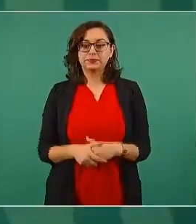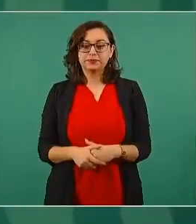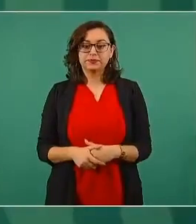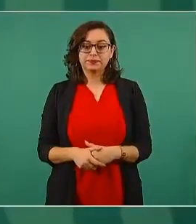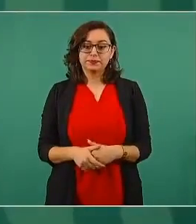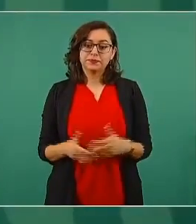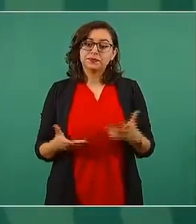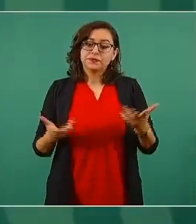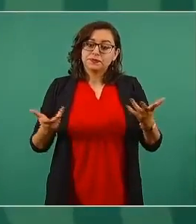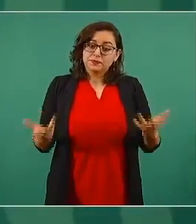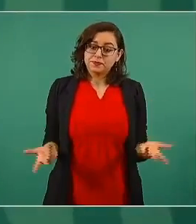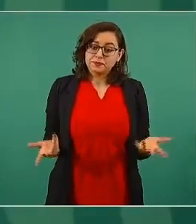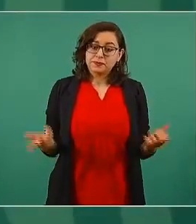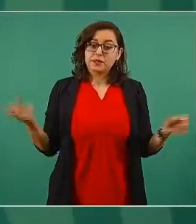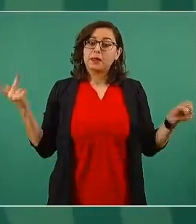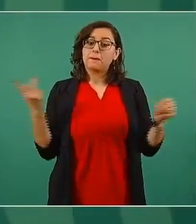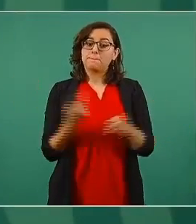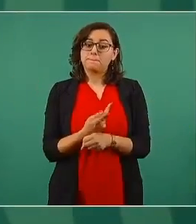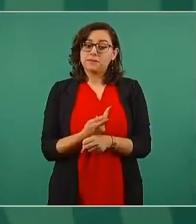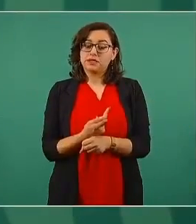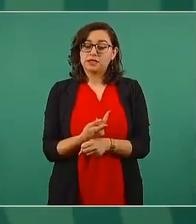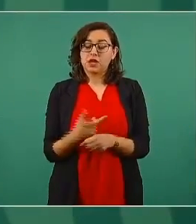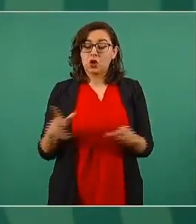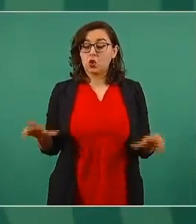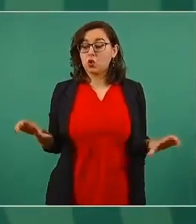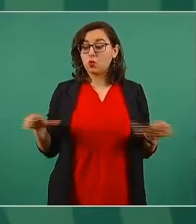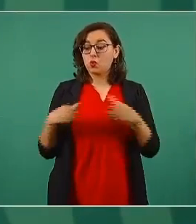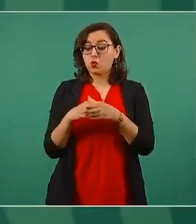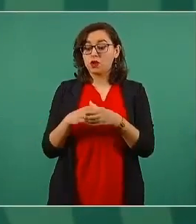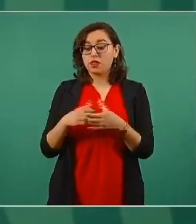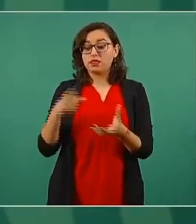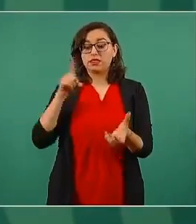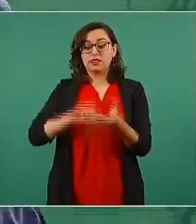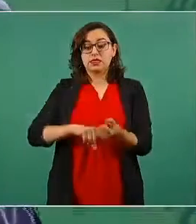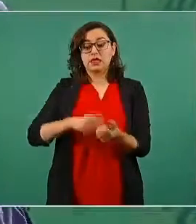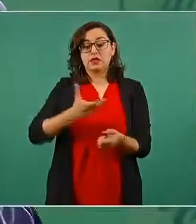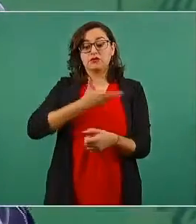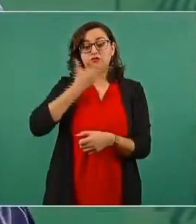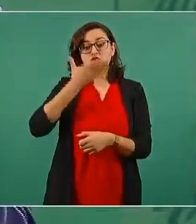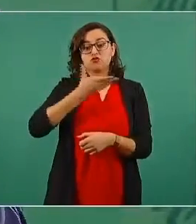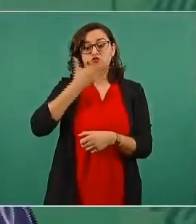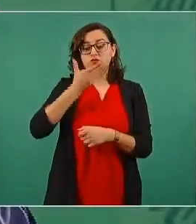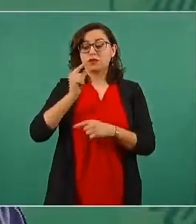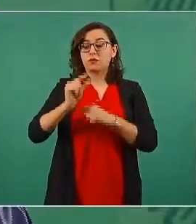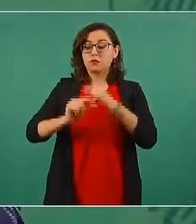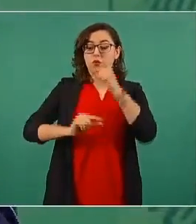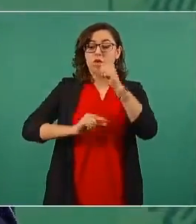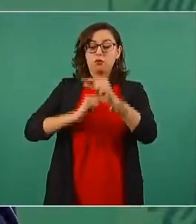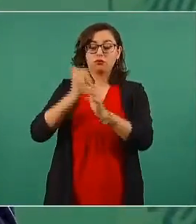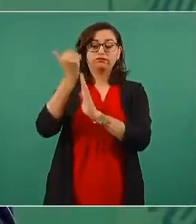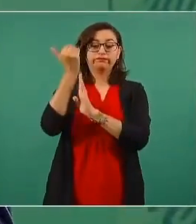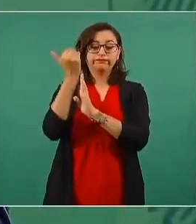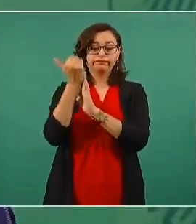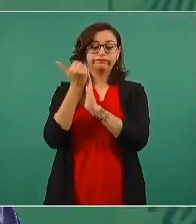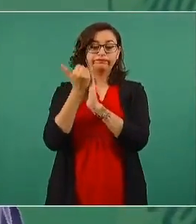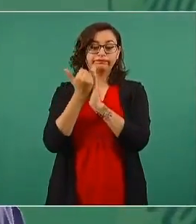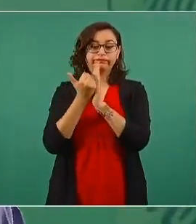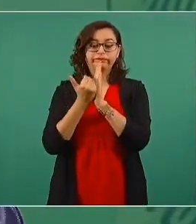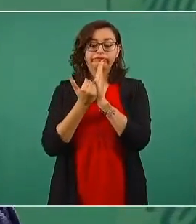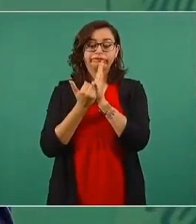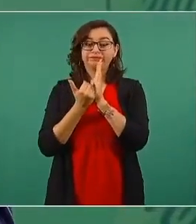Entonces, esas prácticas comunitarias se han ido menguando y